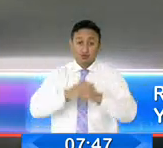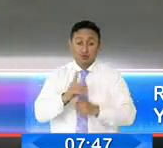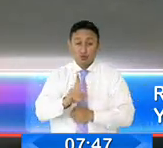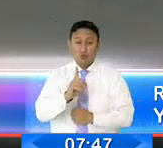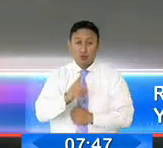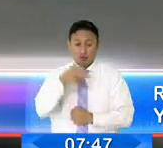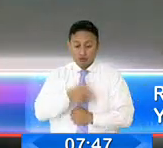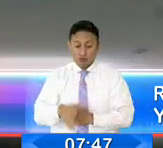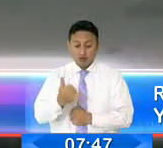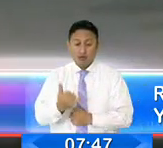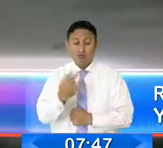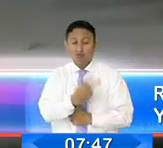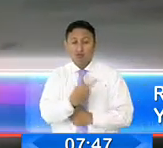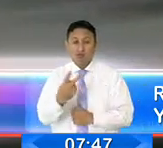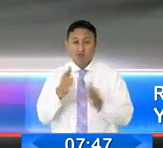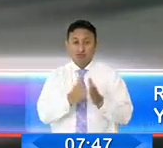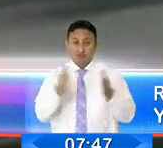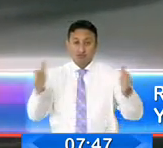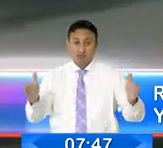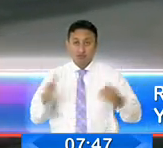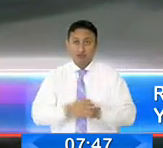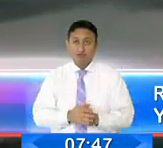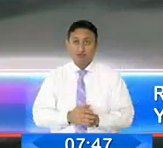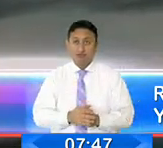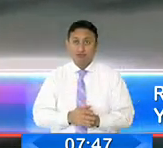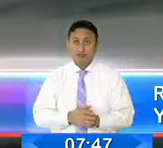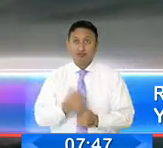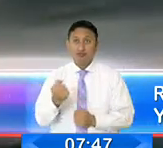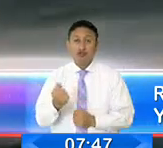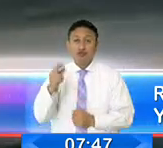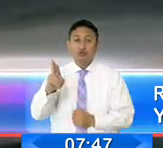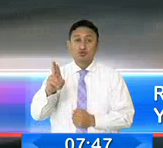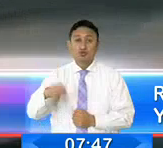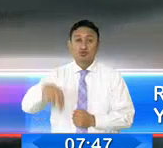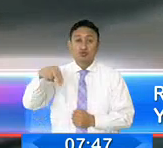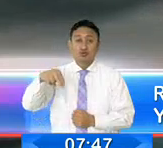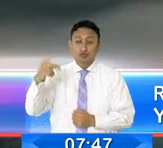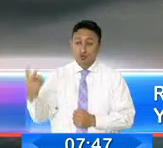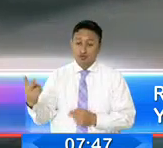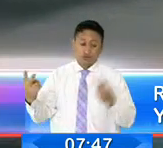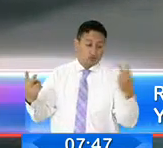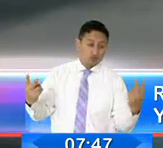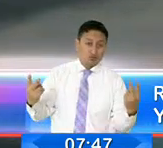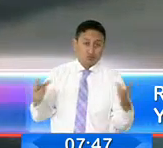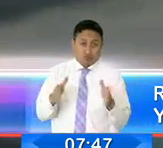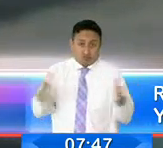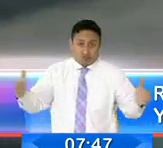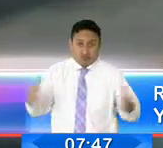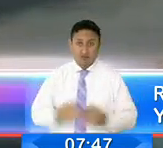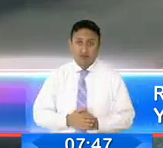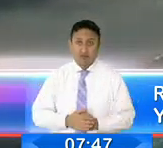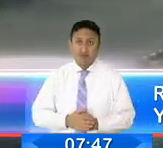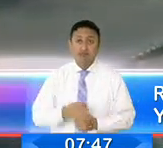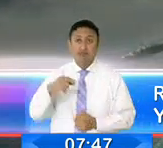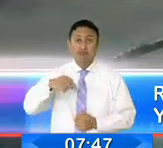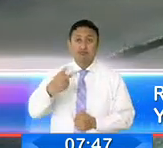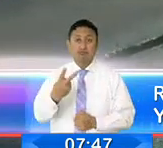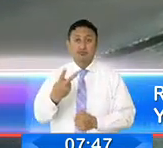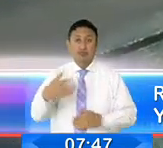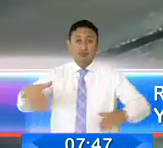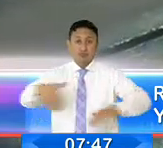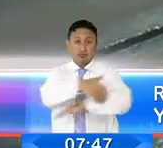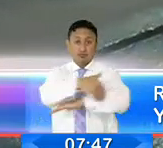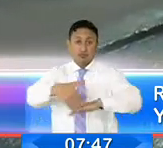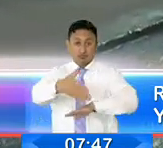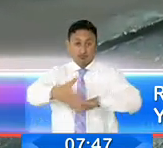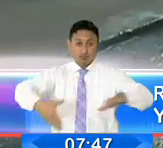se han generado dos carriles del lado sur-norte y norte-sur que conecta justamente estas dos arterias